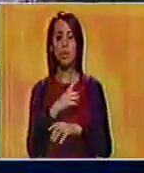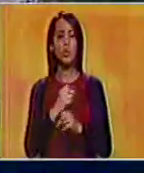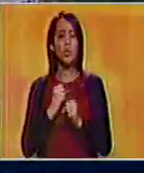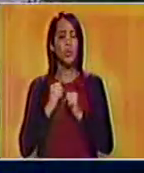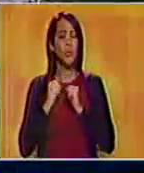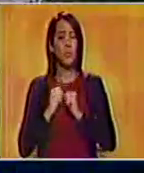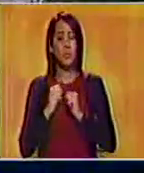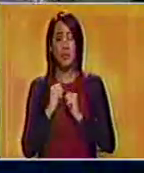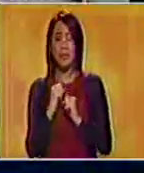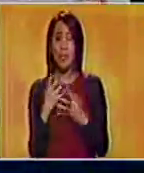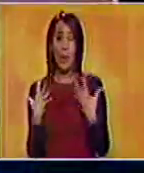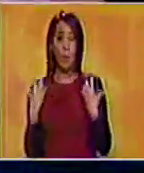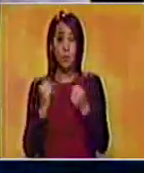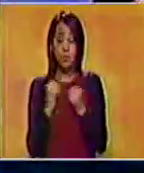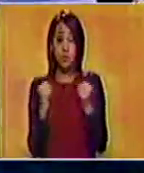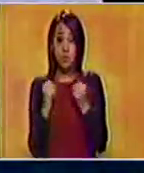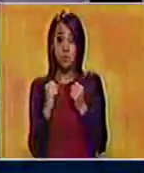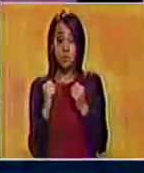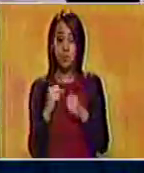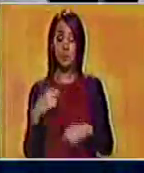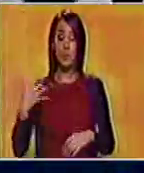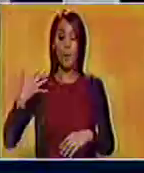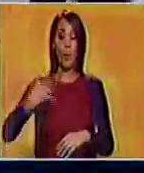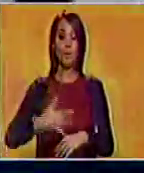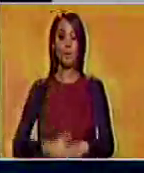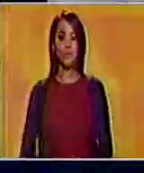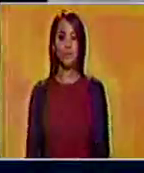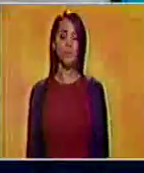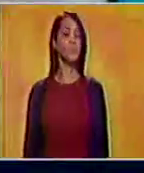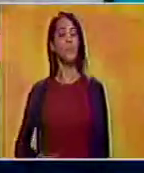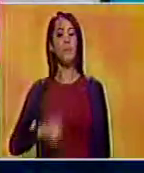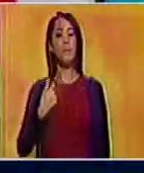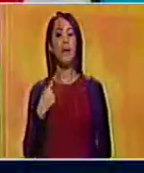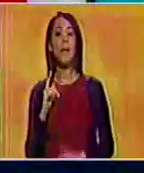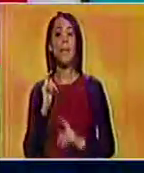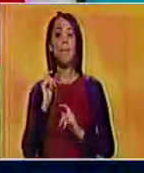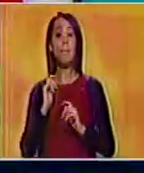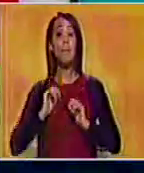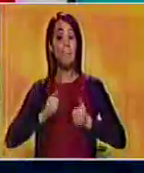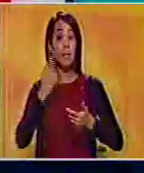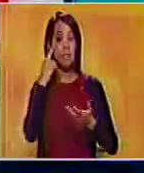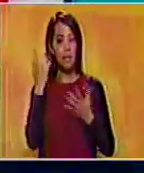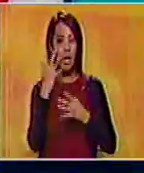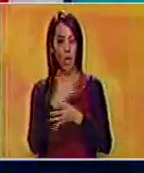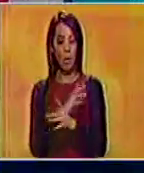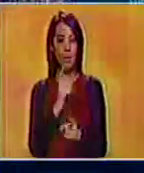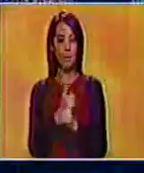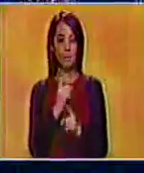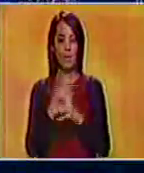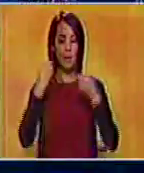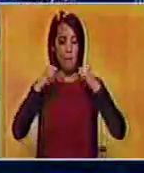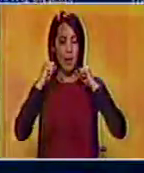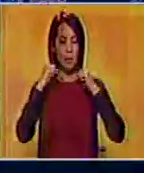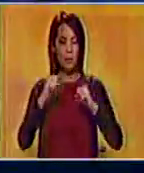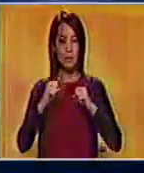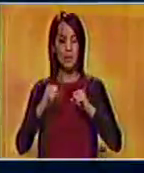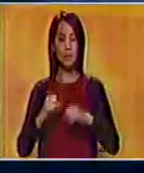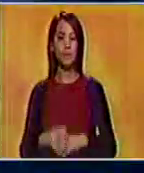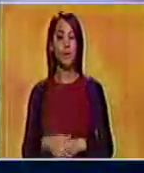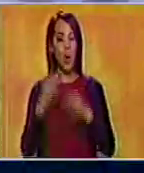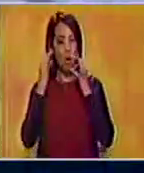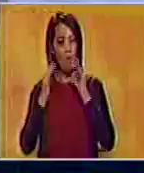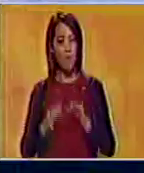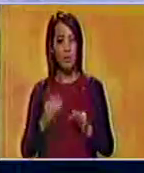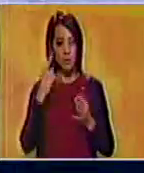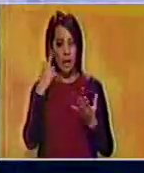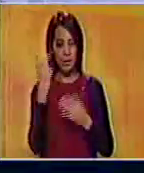en décadas. Esta noche se dará inicio a la competencia de curling con el round robin de los dobles mixtos, mientras que ya han iniciado las prácticas oficiales